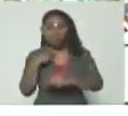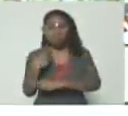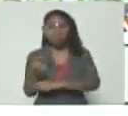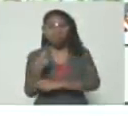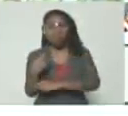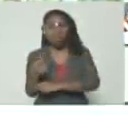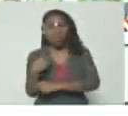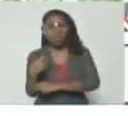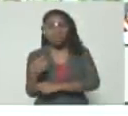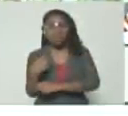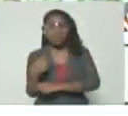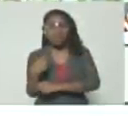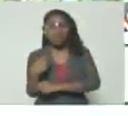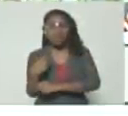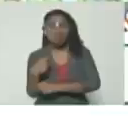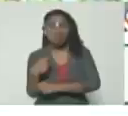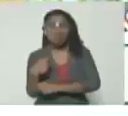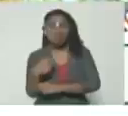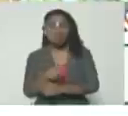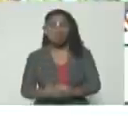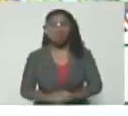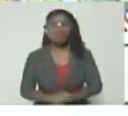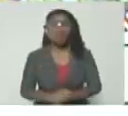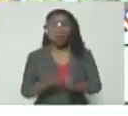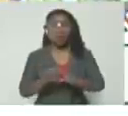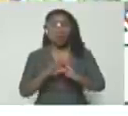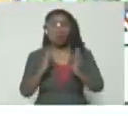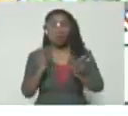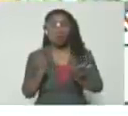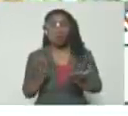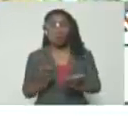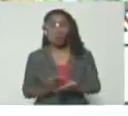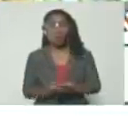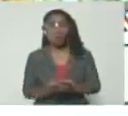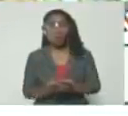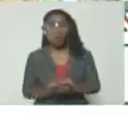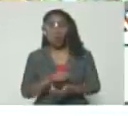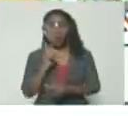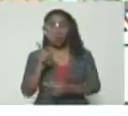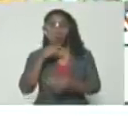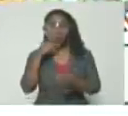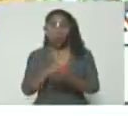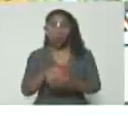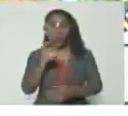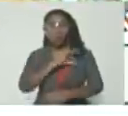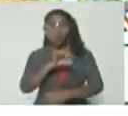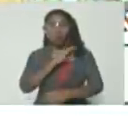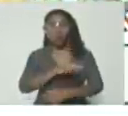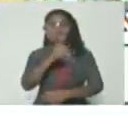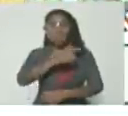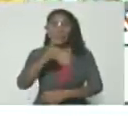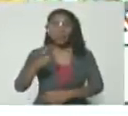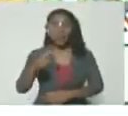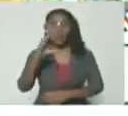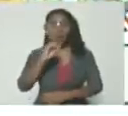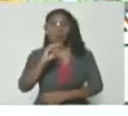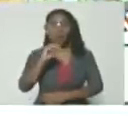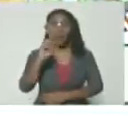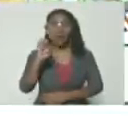financian en el mundo a los que ellos llaman la sociedad civil, las ONG,